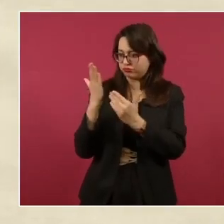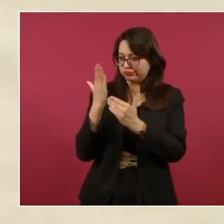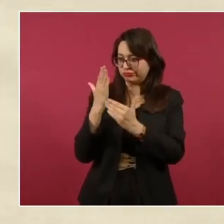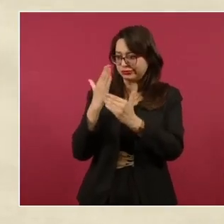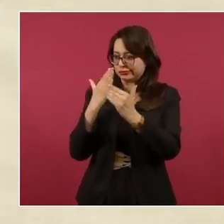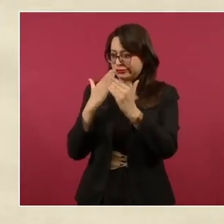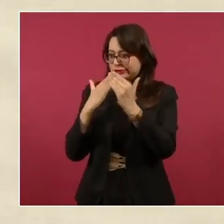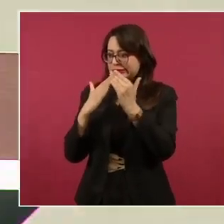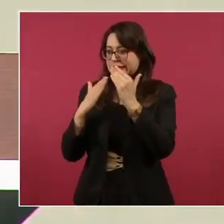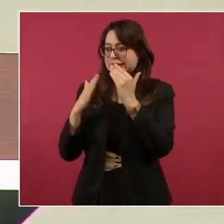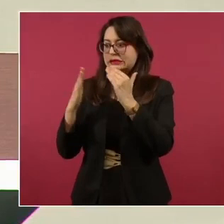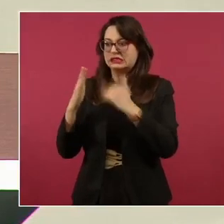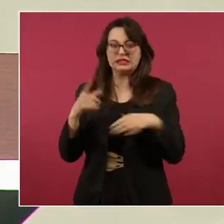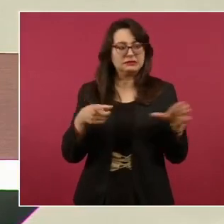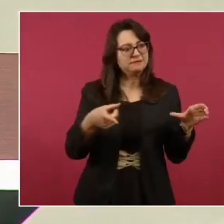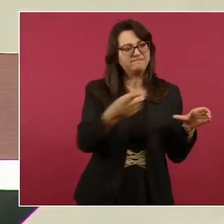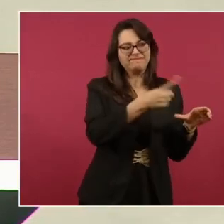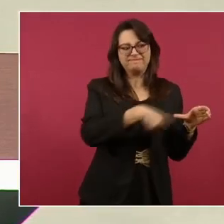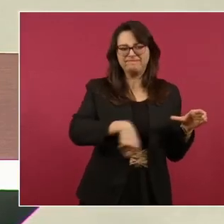Recordemos